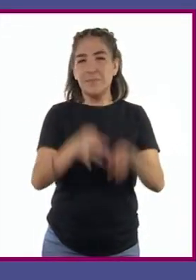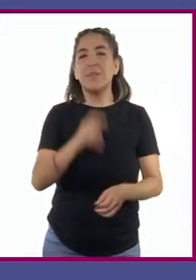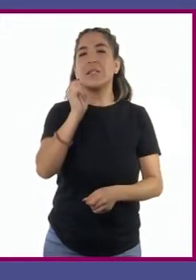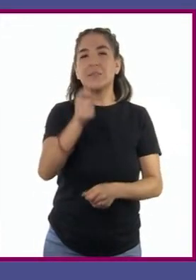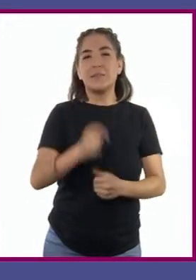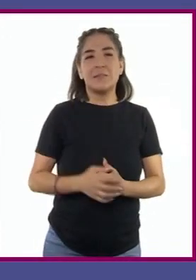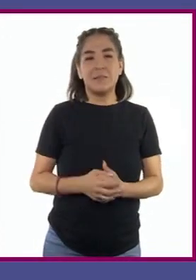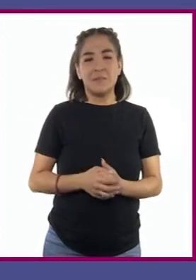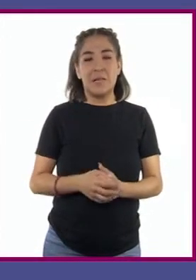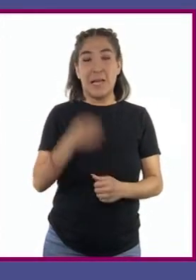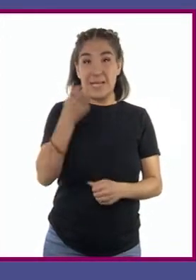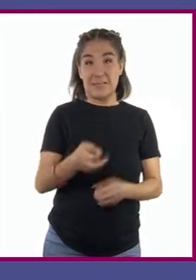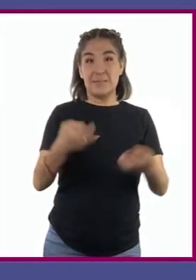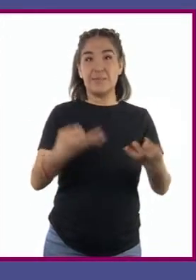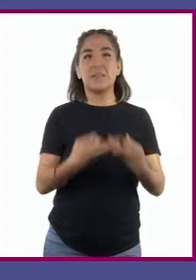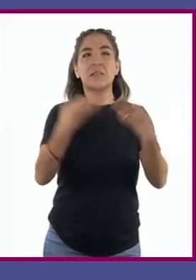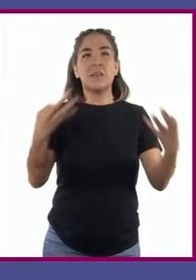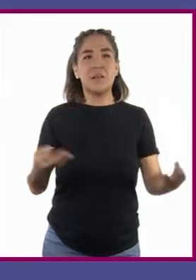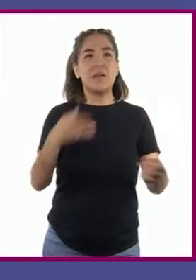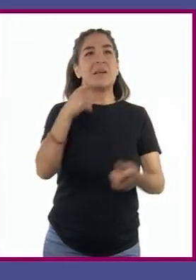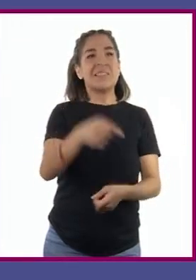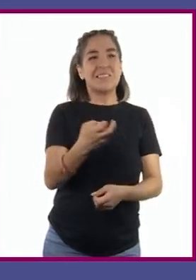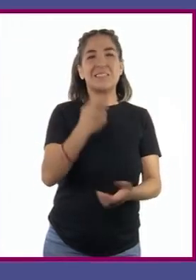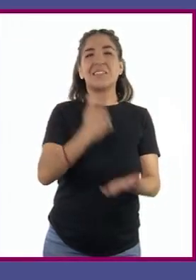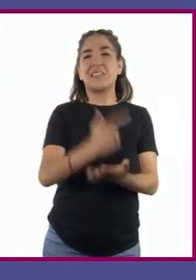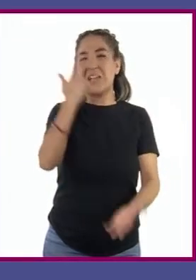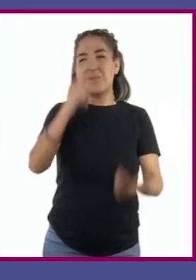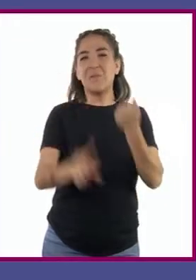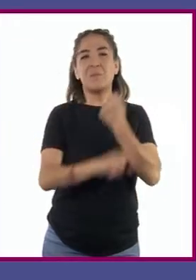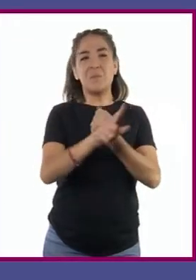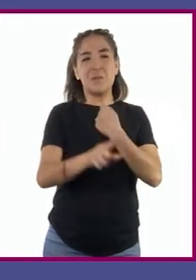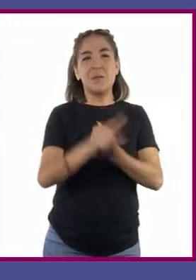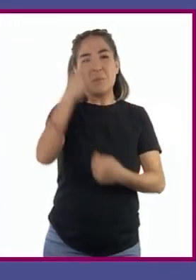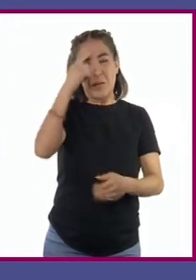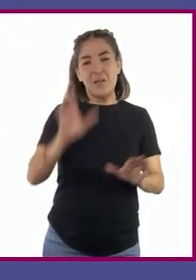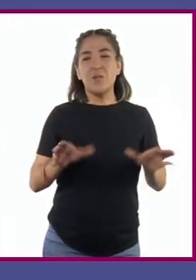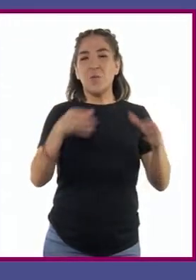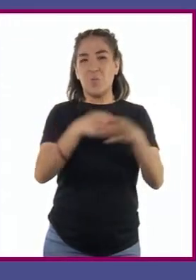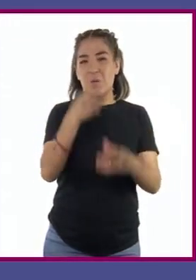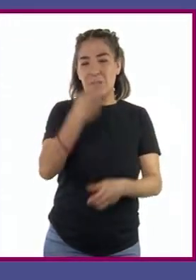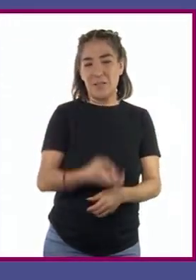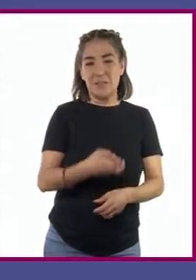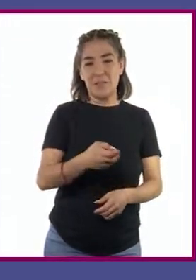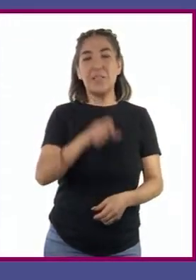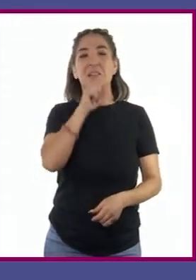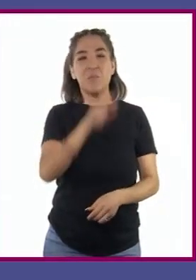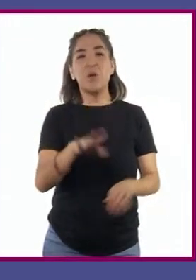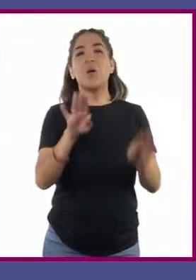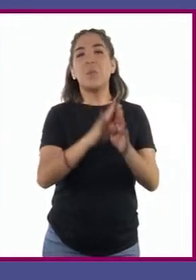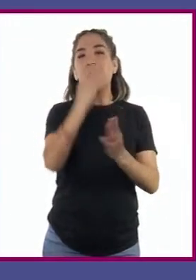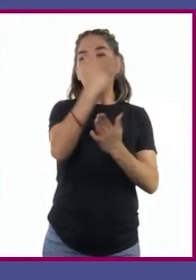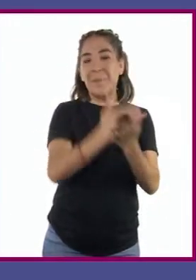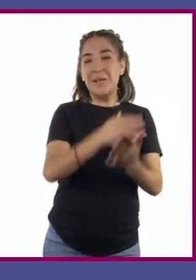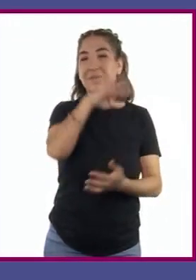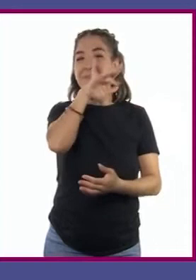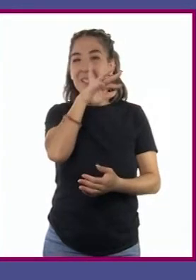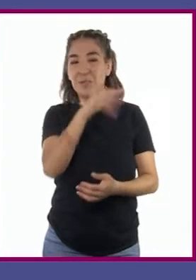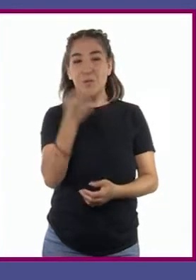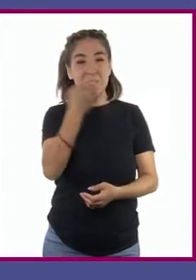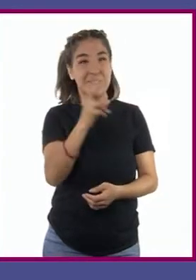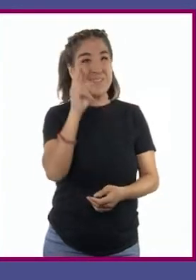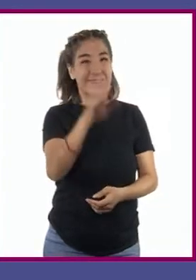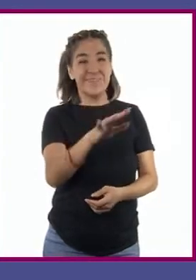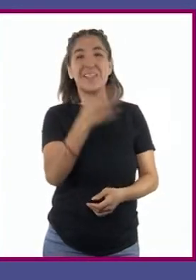así. Este terreno es un grave problema para nuestra comunidad, pues además de ser un foco de contaminación visual,